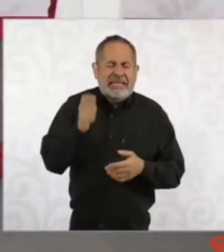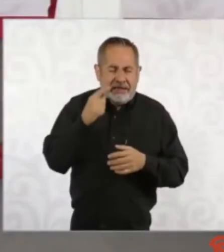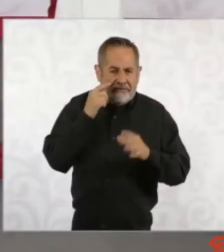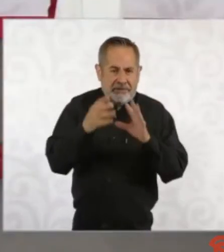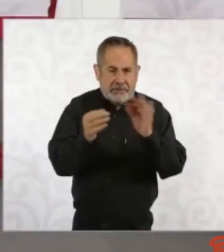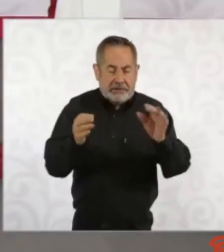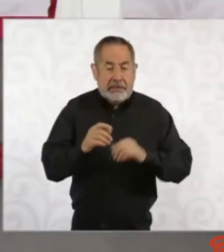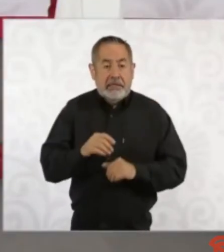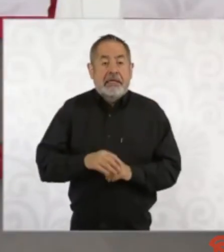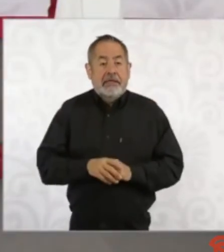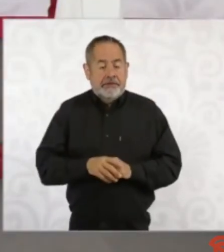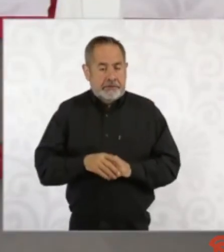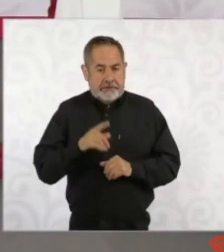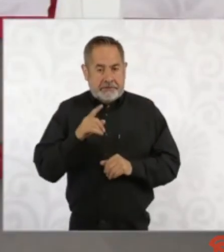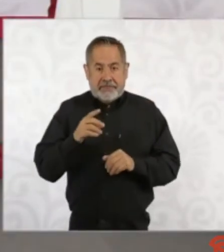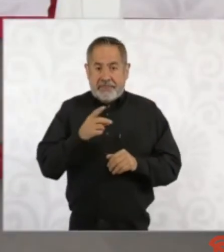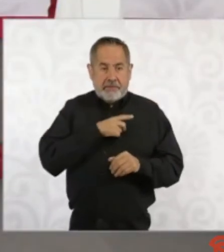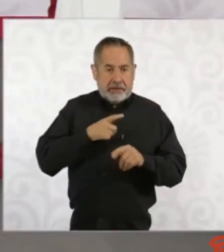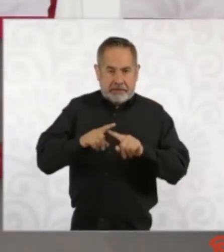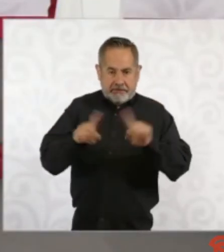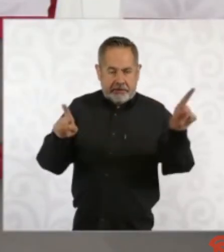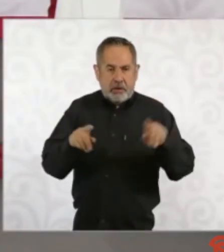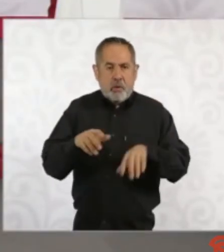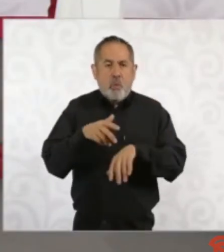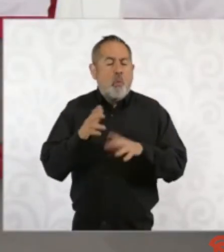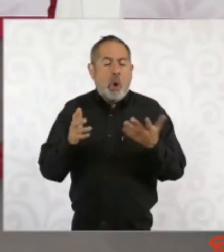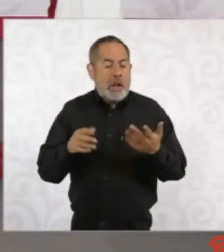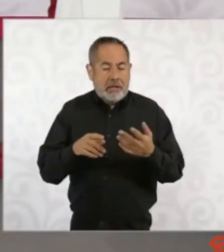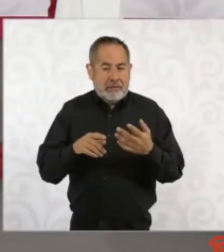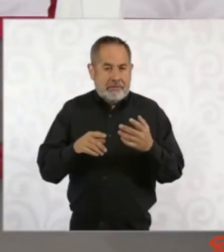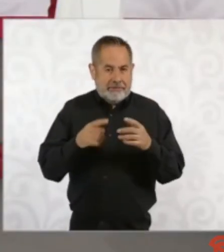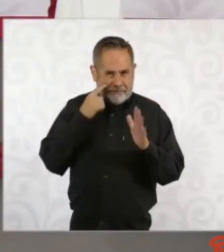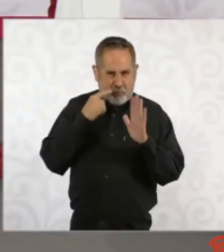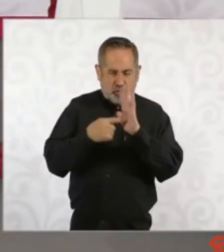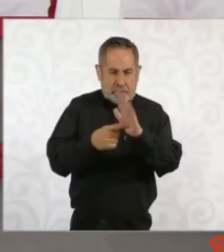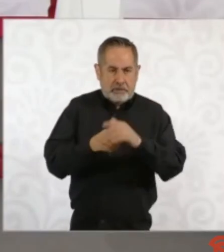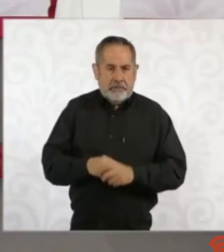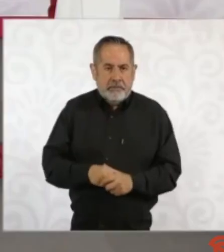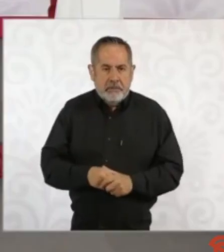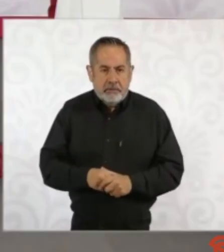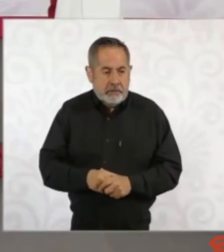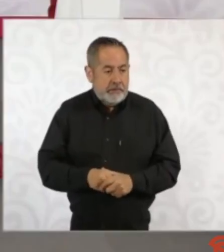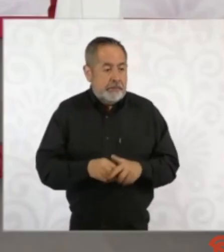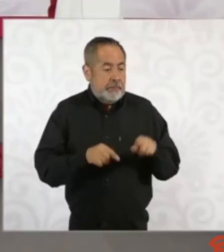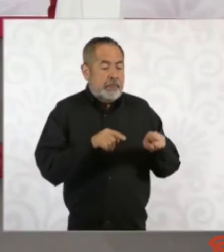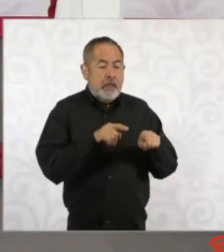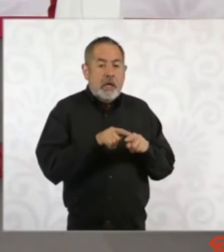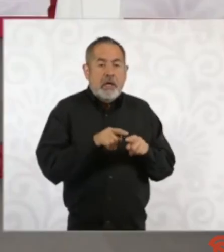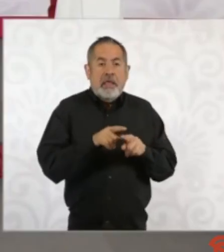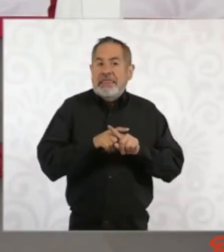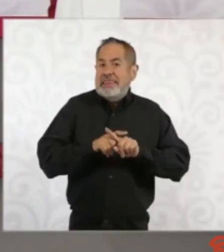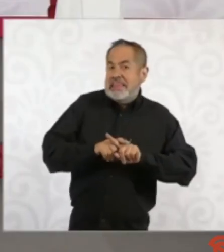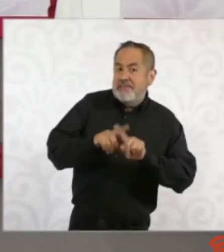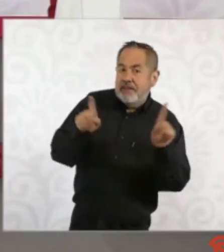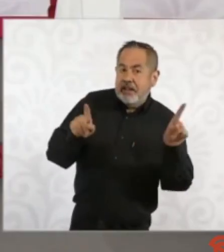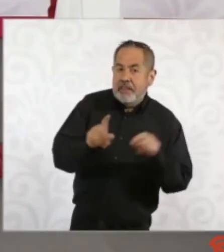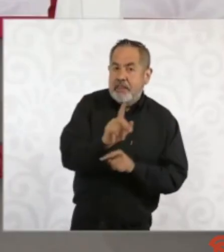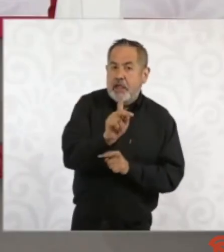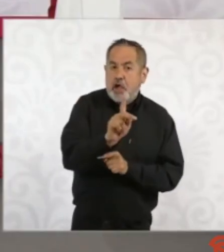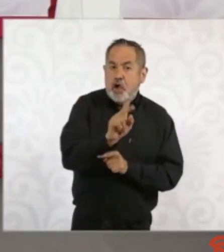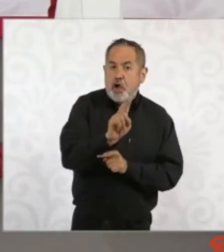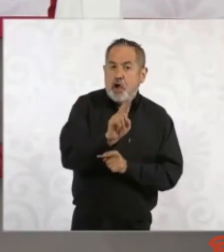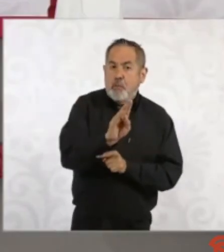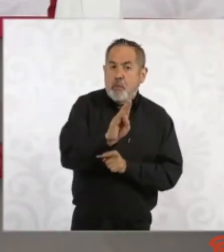ver? Distinguir, adelante, número uno, sobre qué es publicidad y qué es un